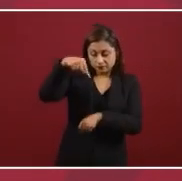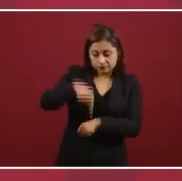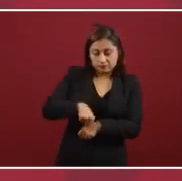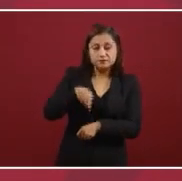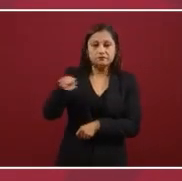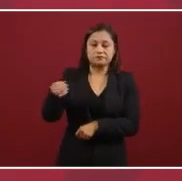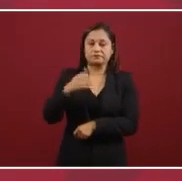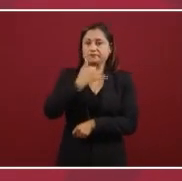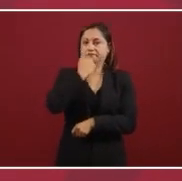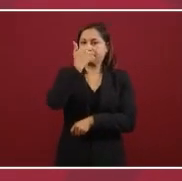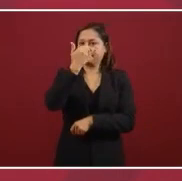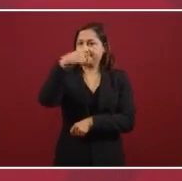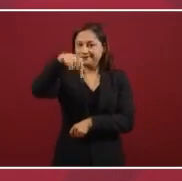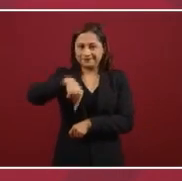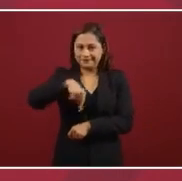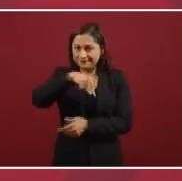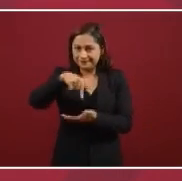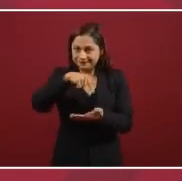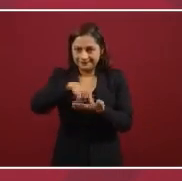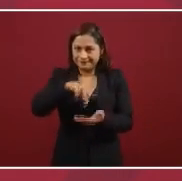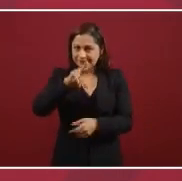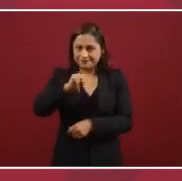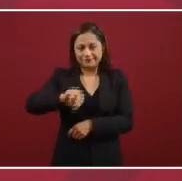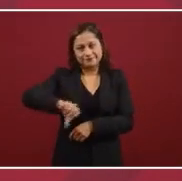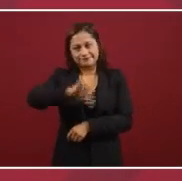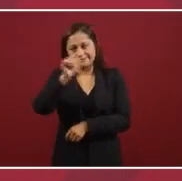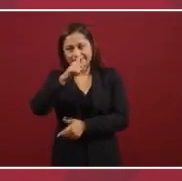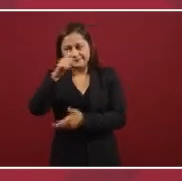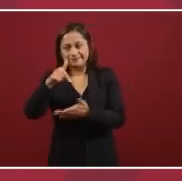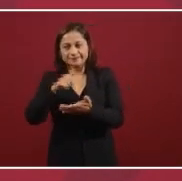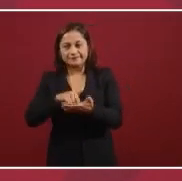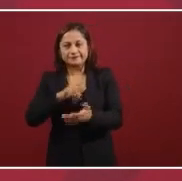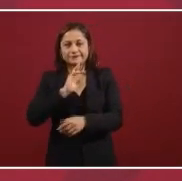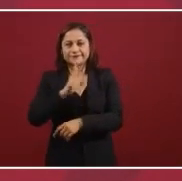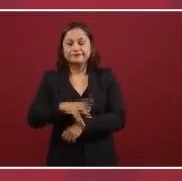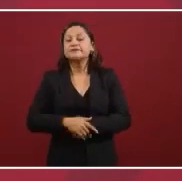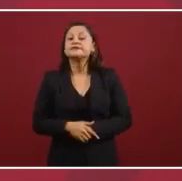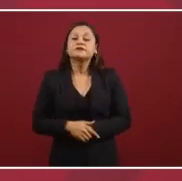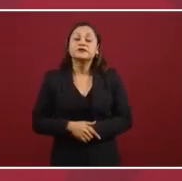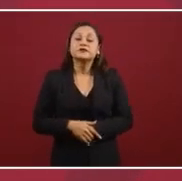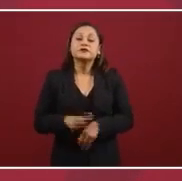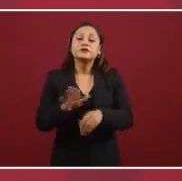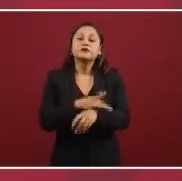porque incluso si fuese que se